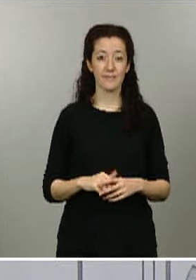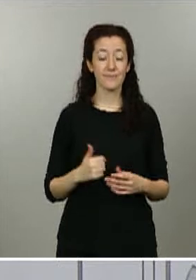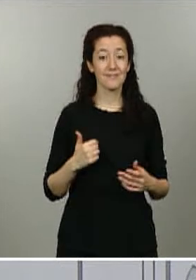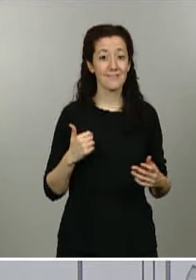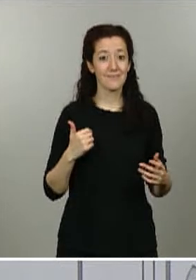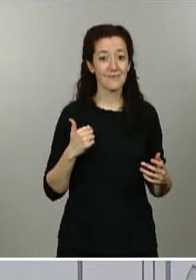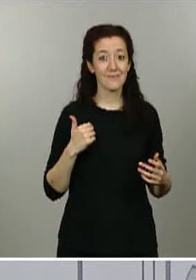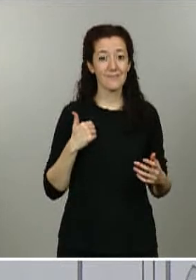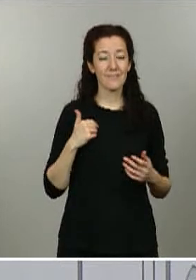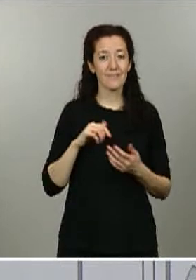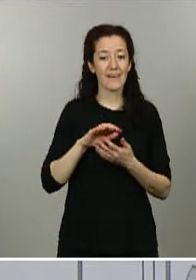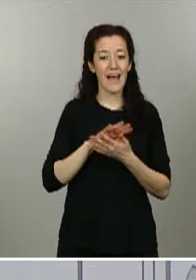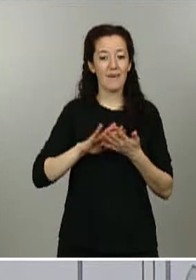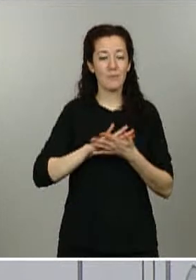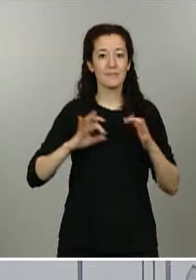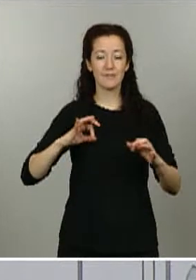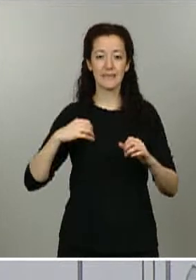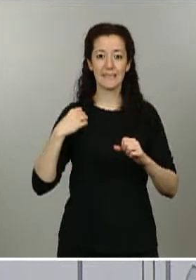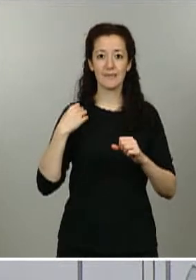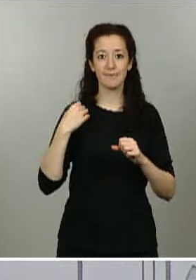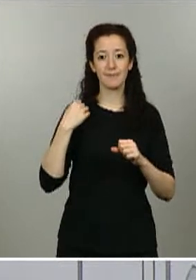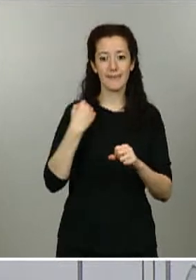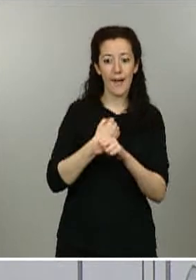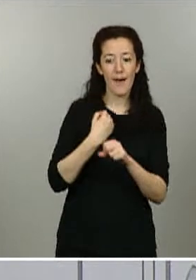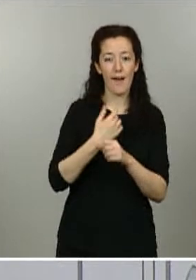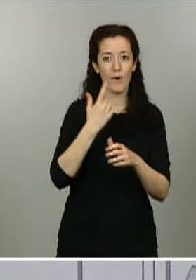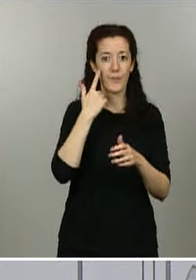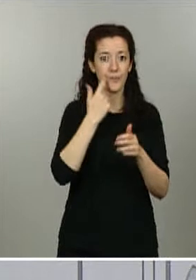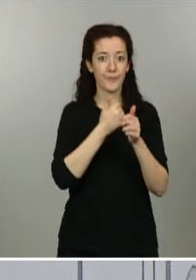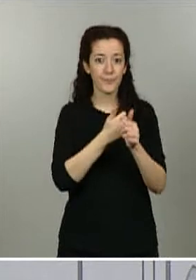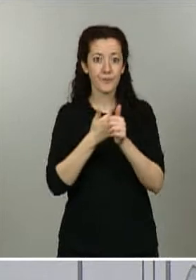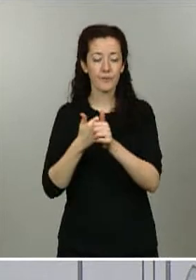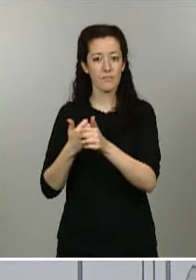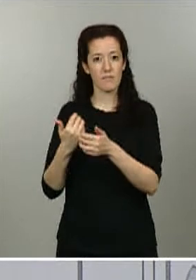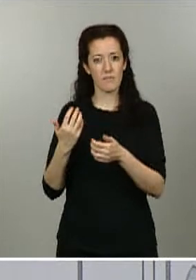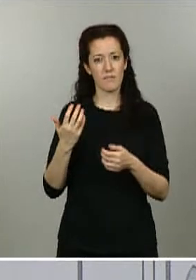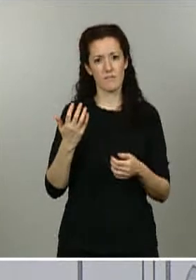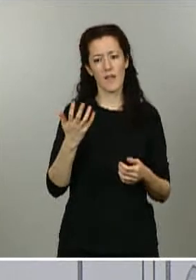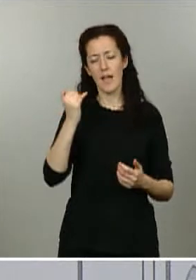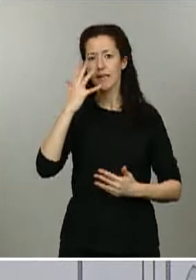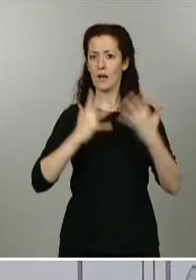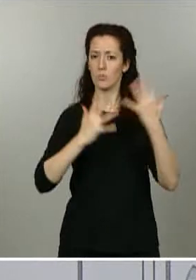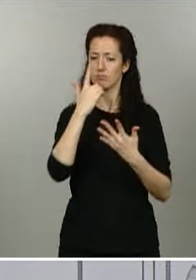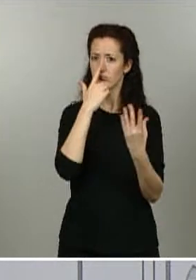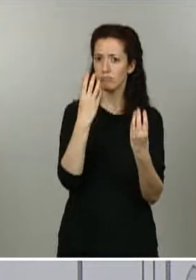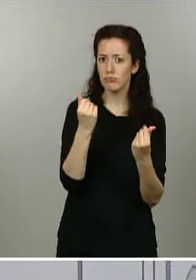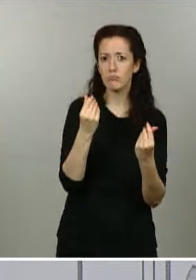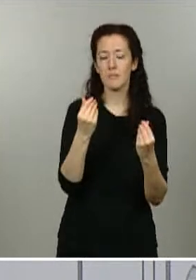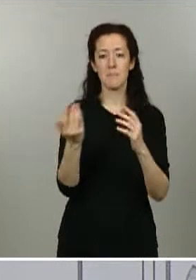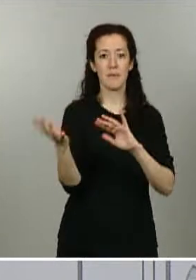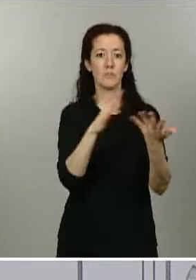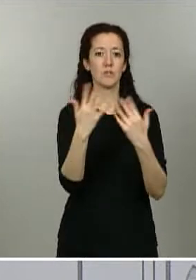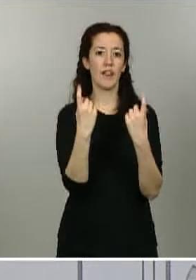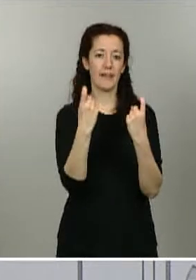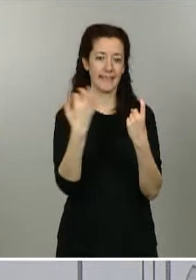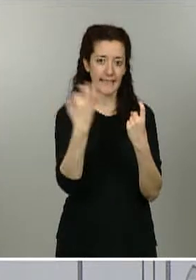y se dan estimaciones de el número de actos que se tienen que hacer y las personas requeridas para realizar